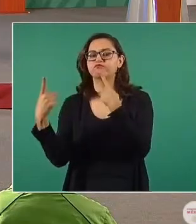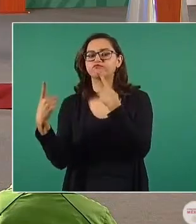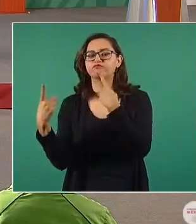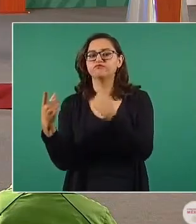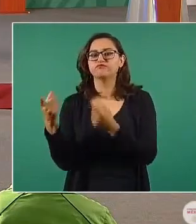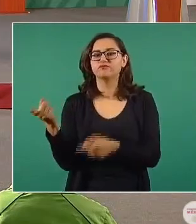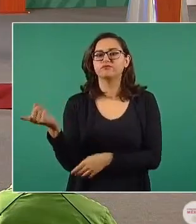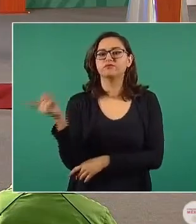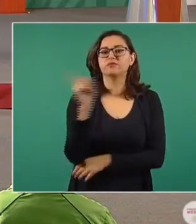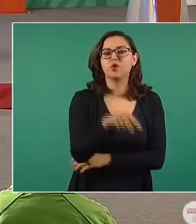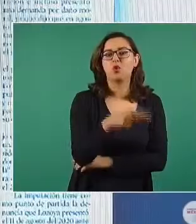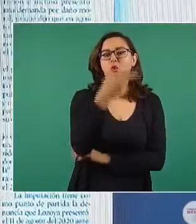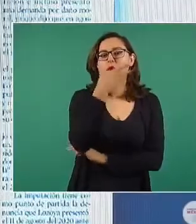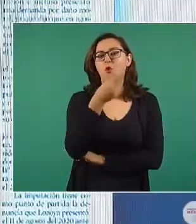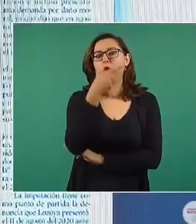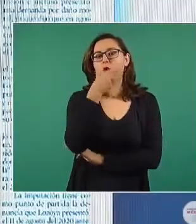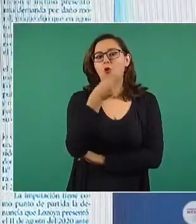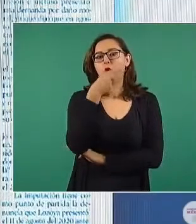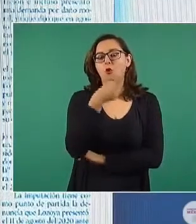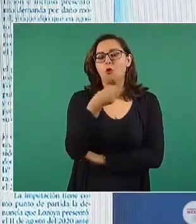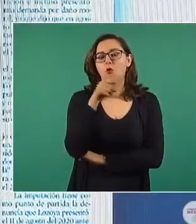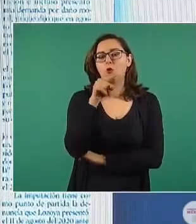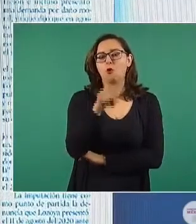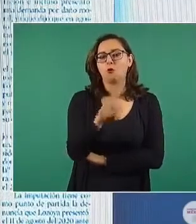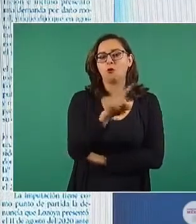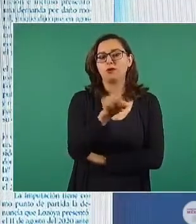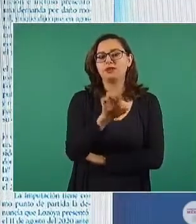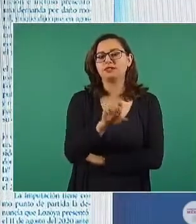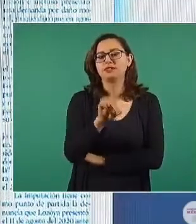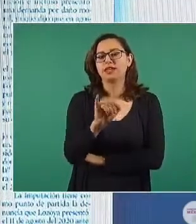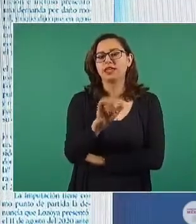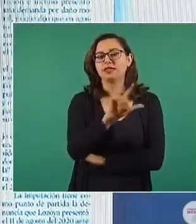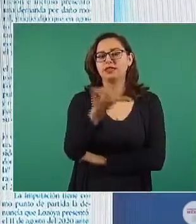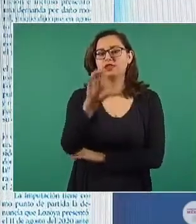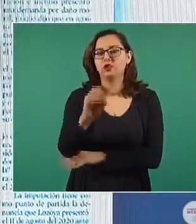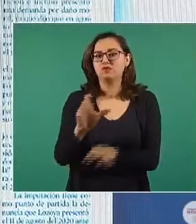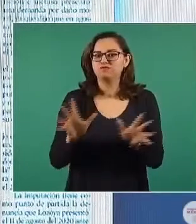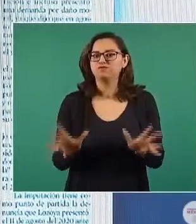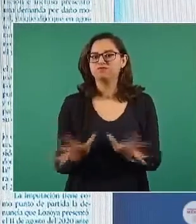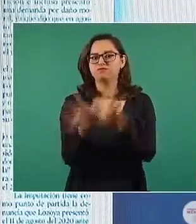a tomar fuerza y triunfa Zedillo.